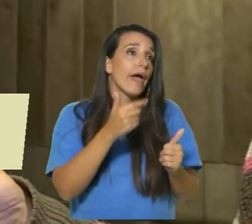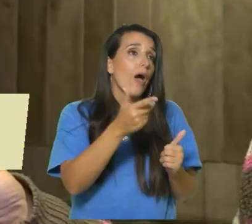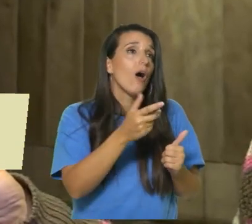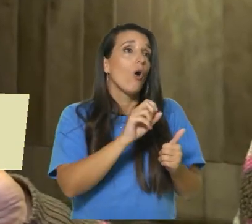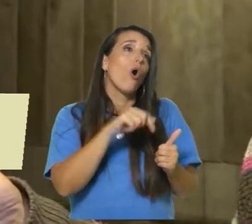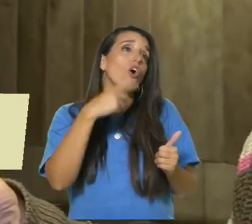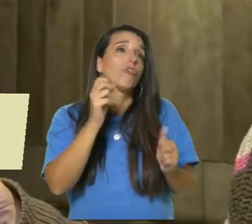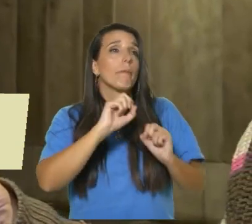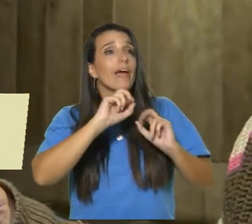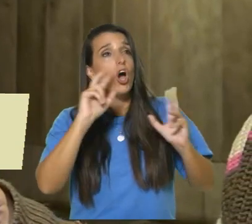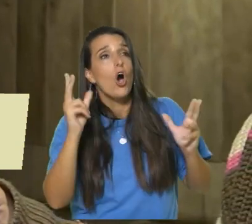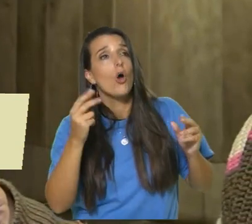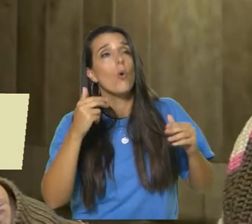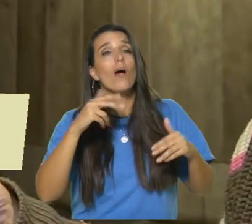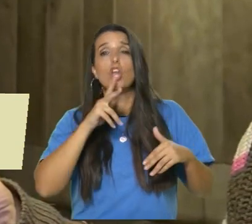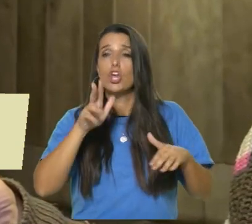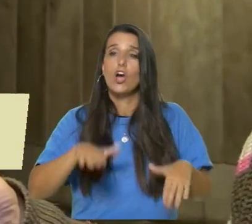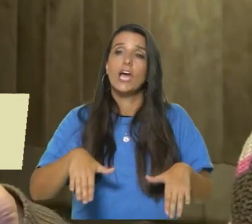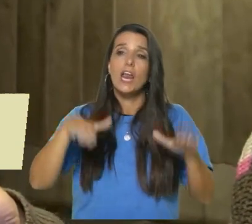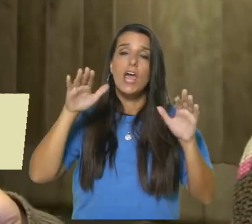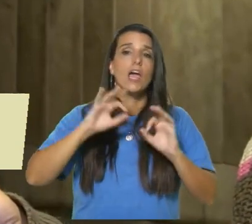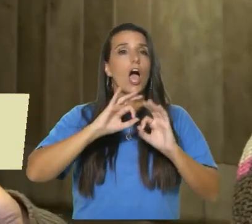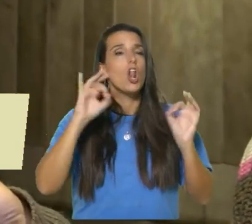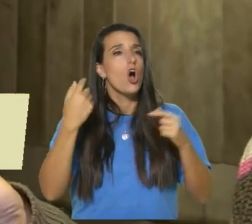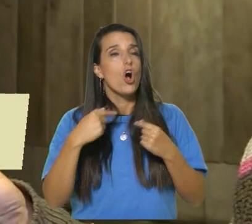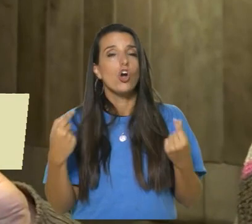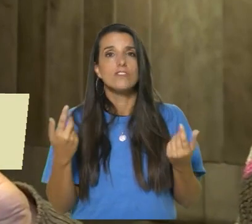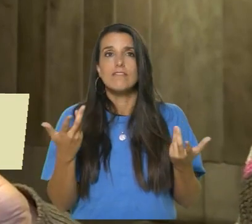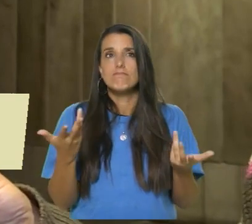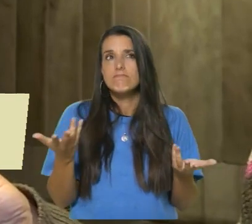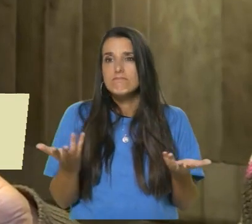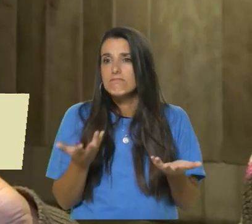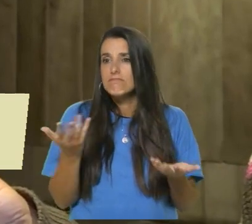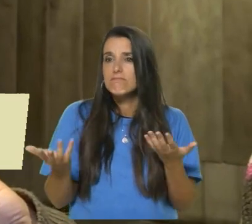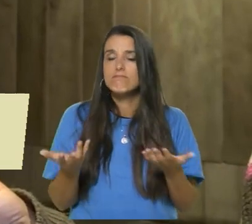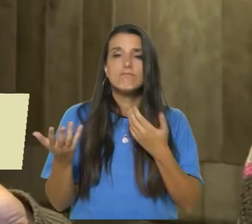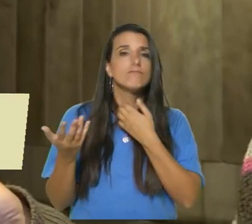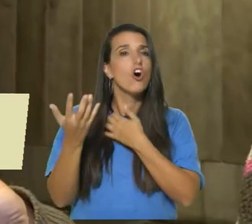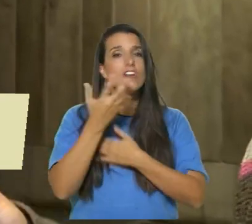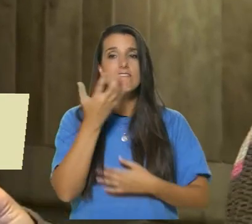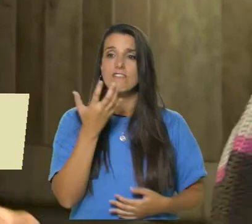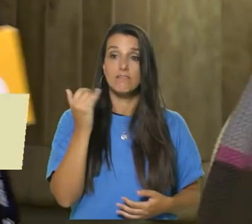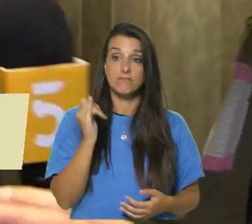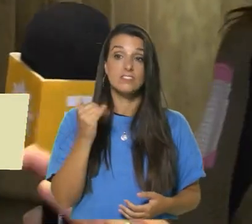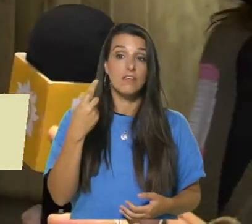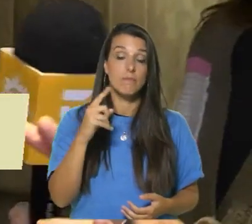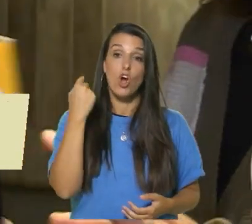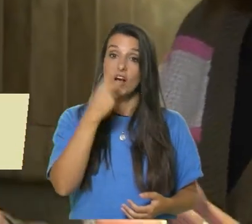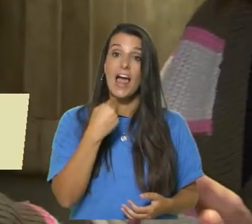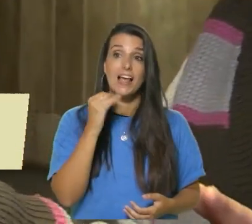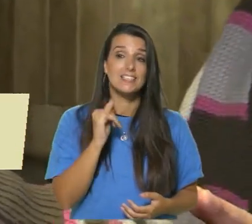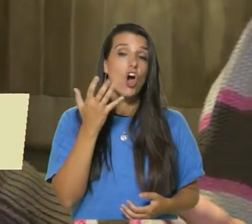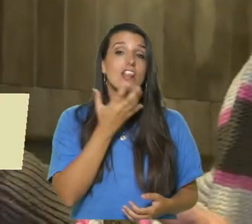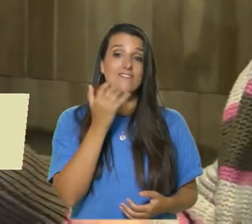peor que que cuando crezcan los chicos o todas estas cosas que nos dimos eh horrible esa cara resignación